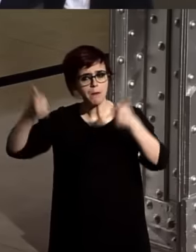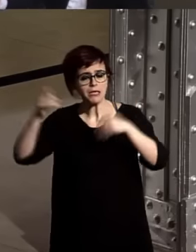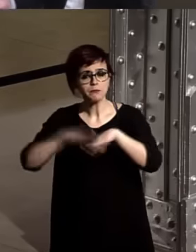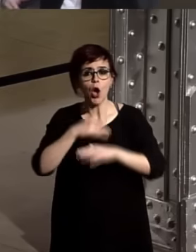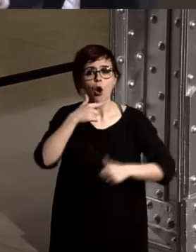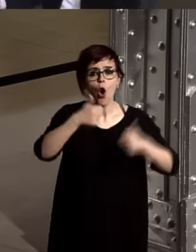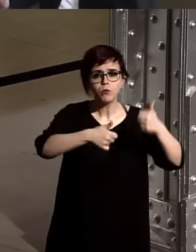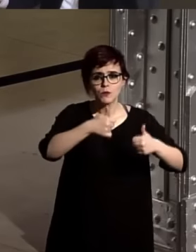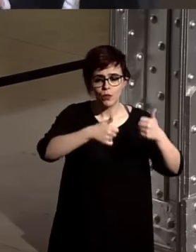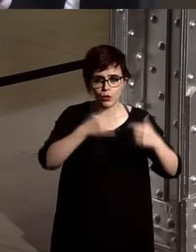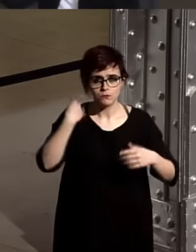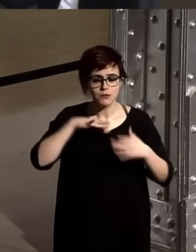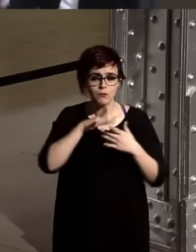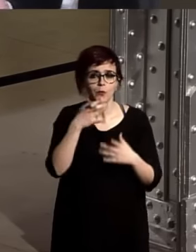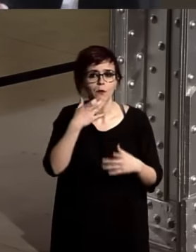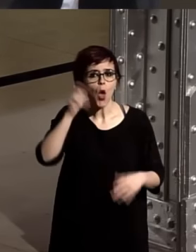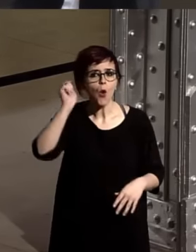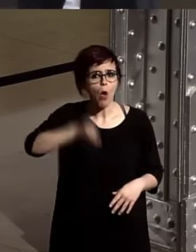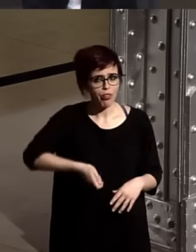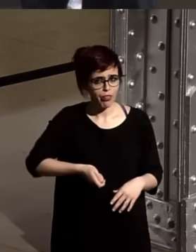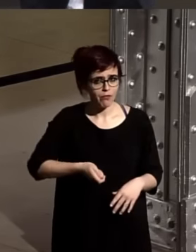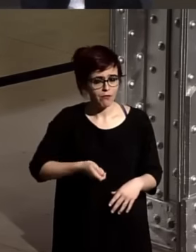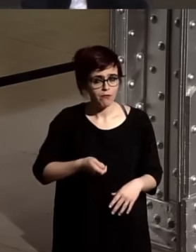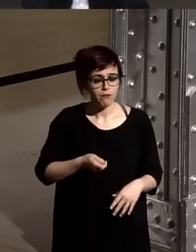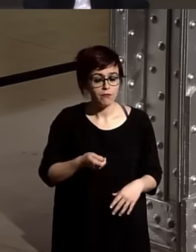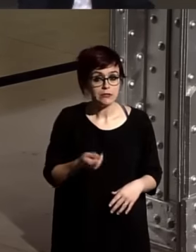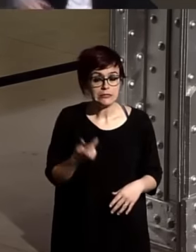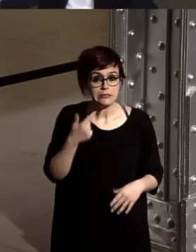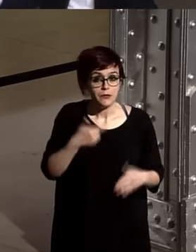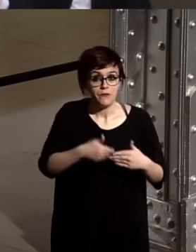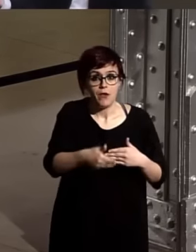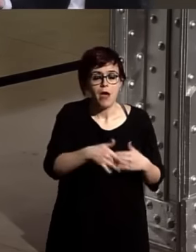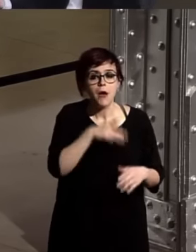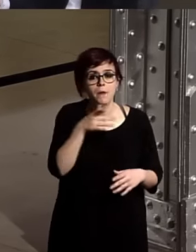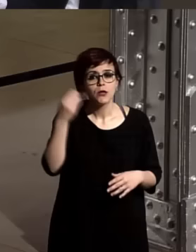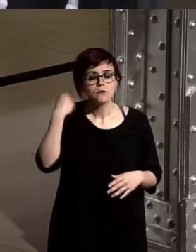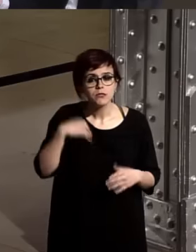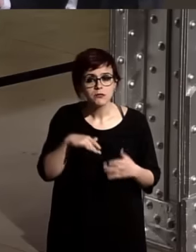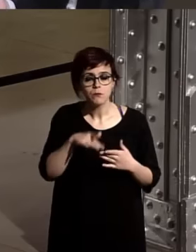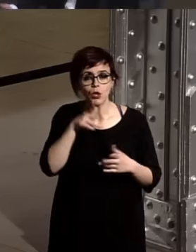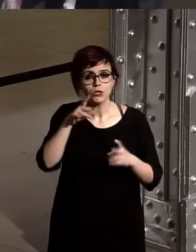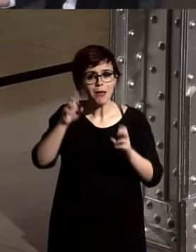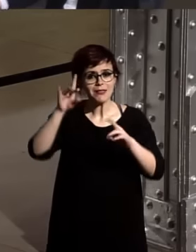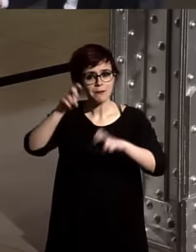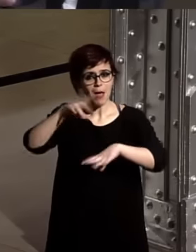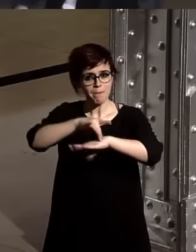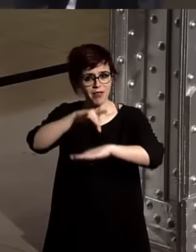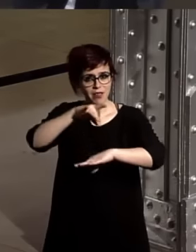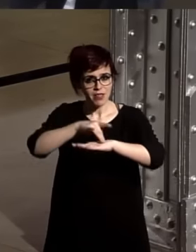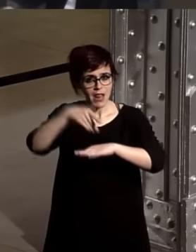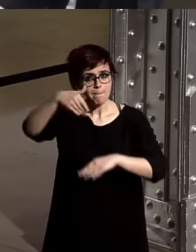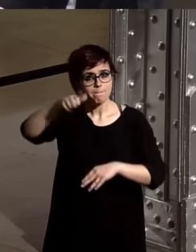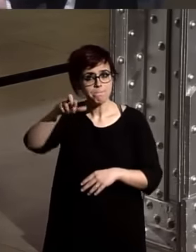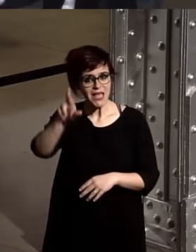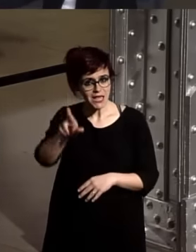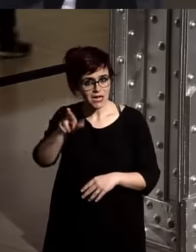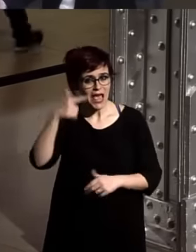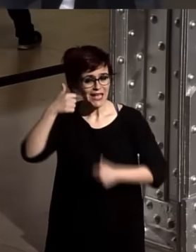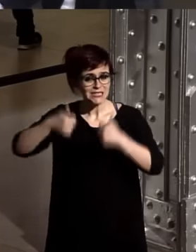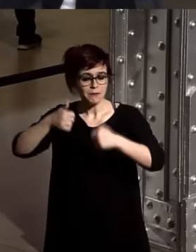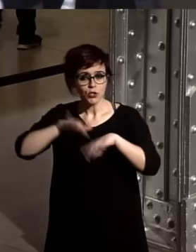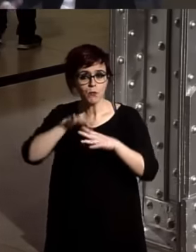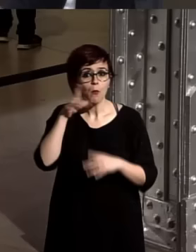oposiciones a juez pongo por caso no sé cómo saldrán pero por ejemplo las del mir en medicina creo que hay más mujeres que las aprueban que